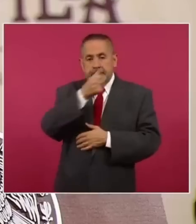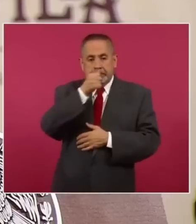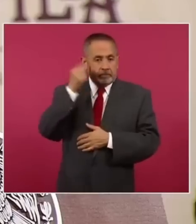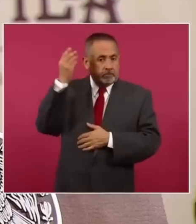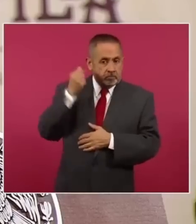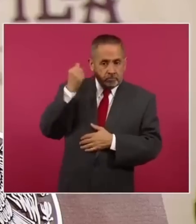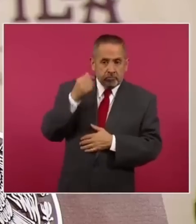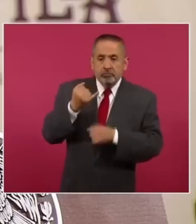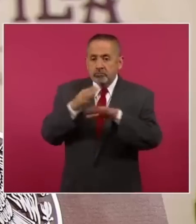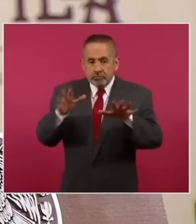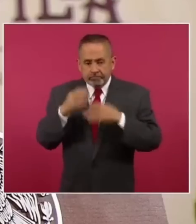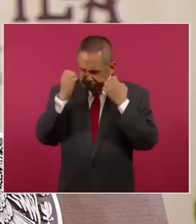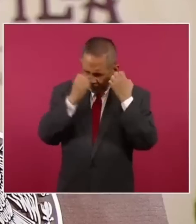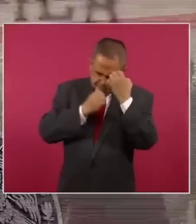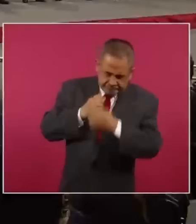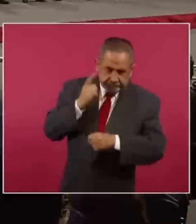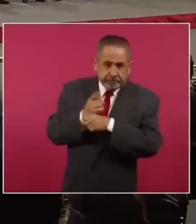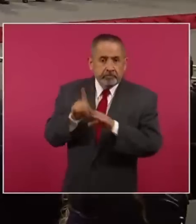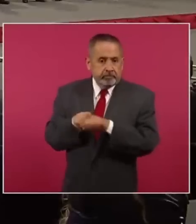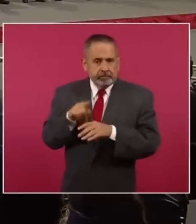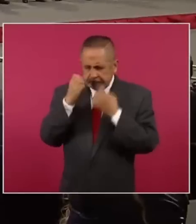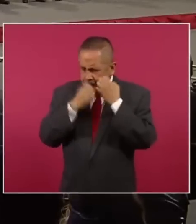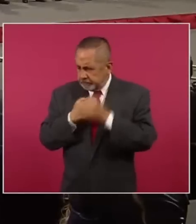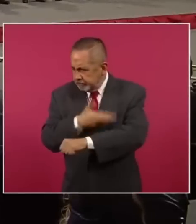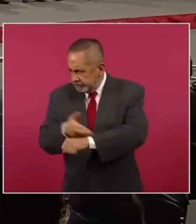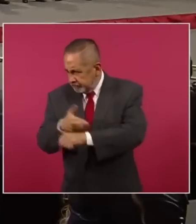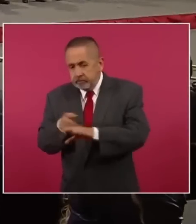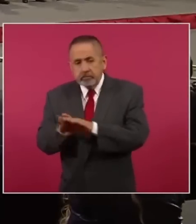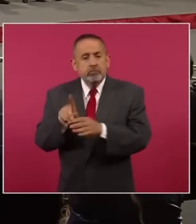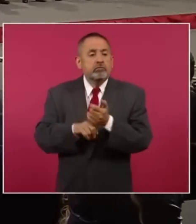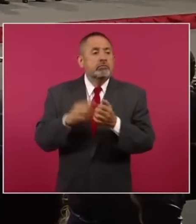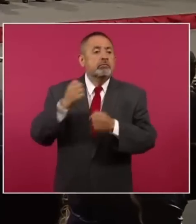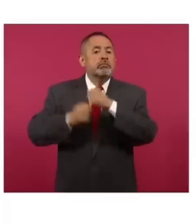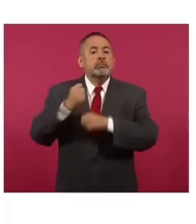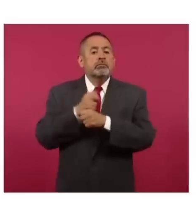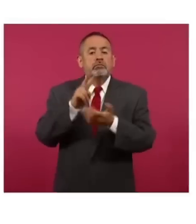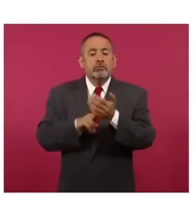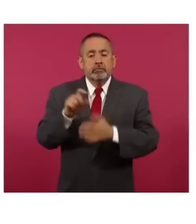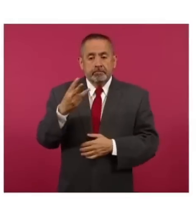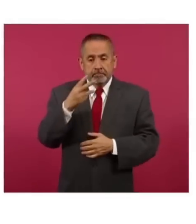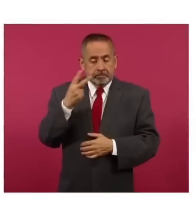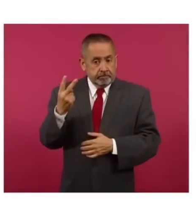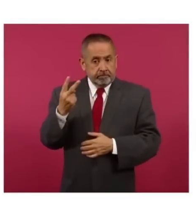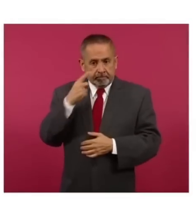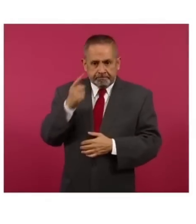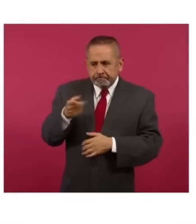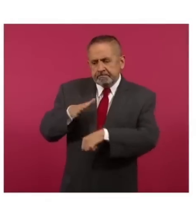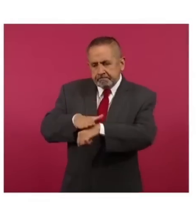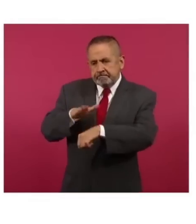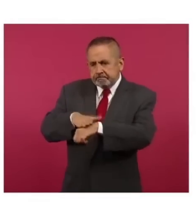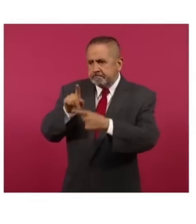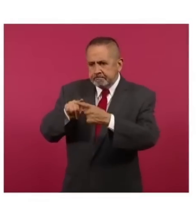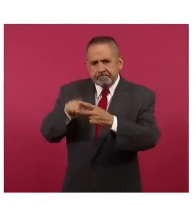informó que tras una auditoría del programa realizada en el año 2022, se realizaron diversas